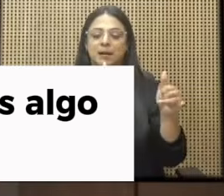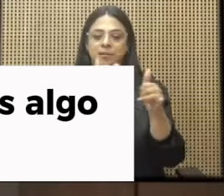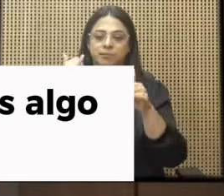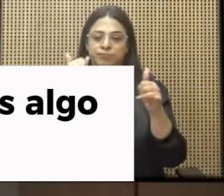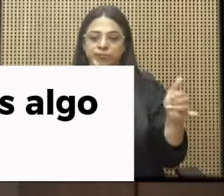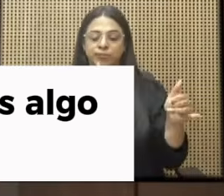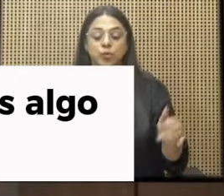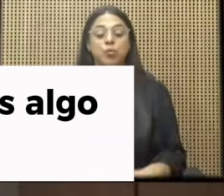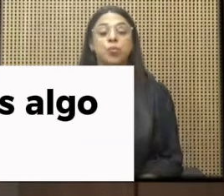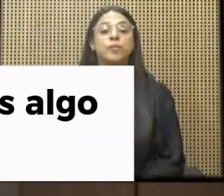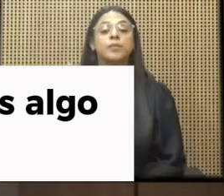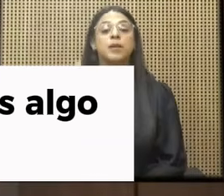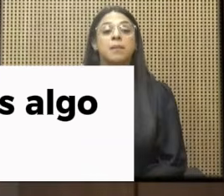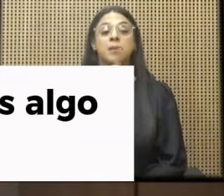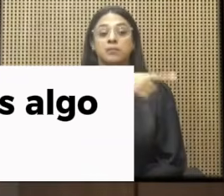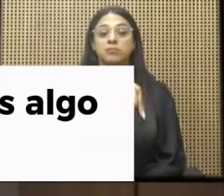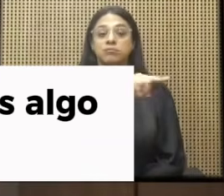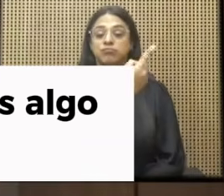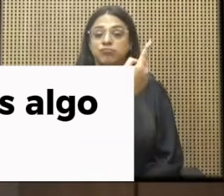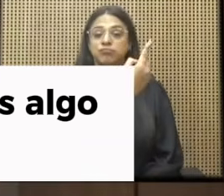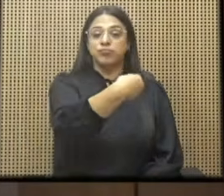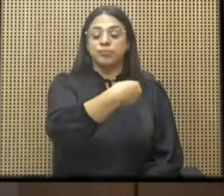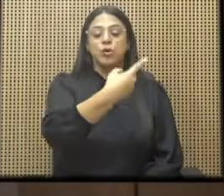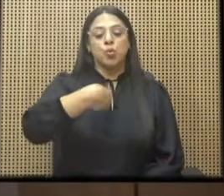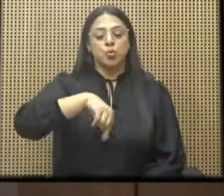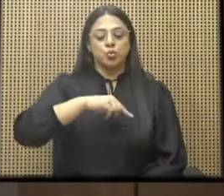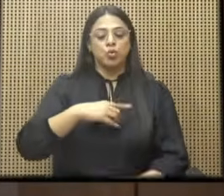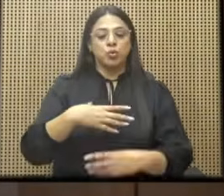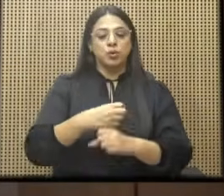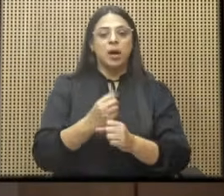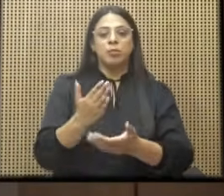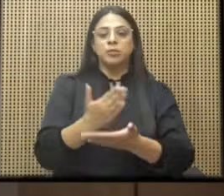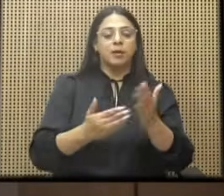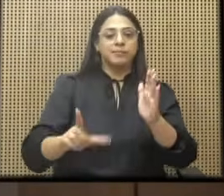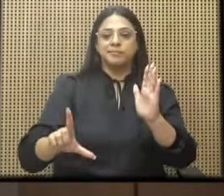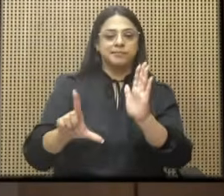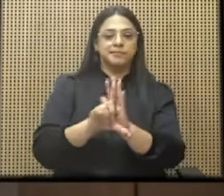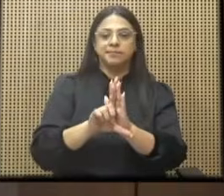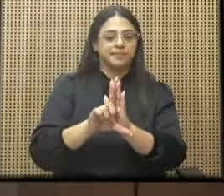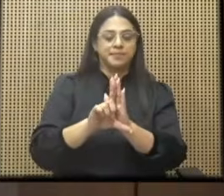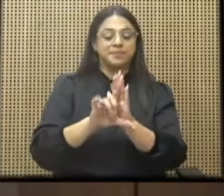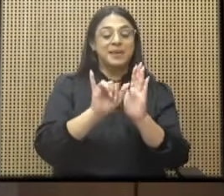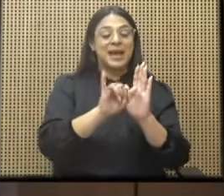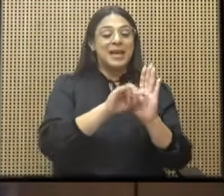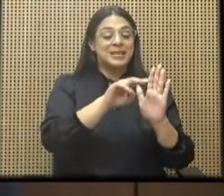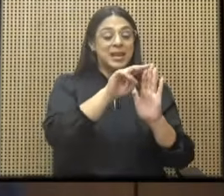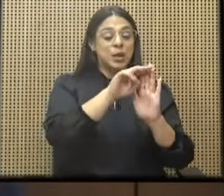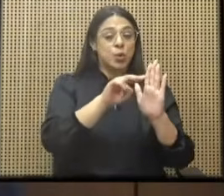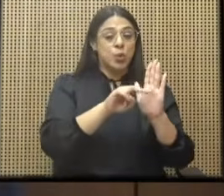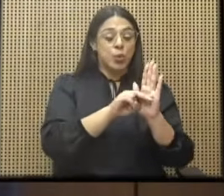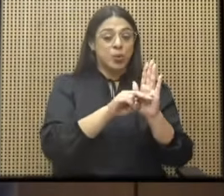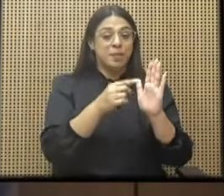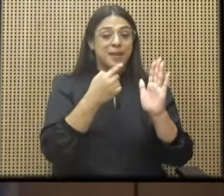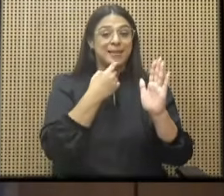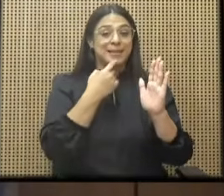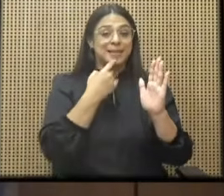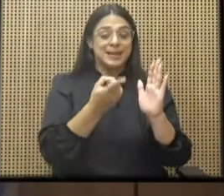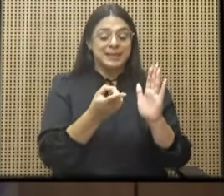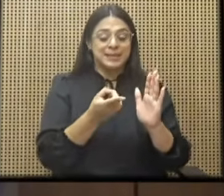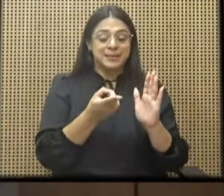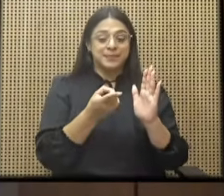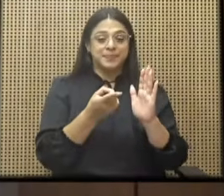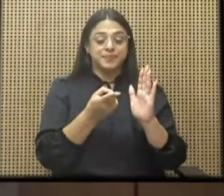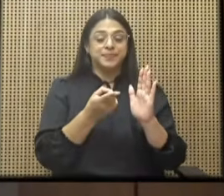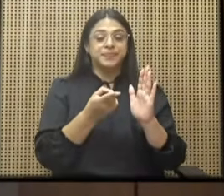nos están exigiendo que hagamos algo ilegal. Esa norma señala que